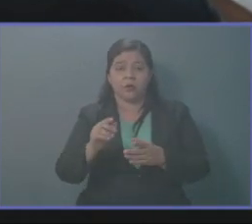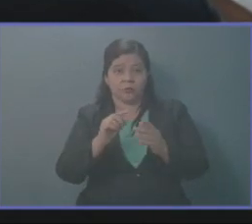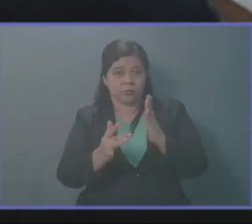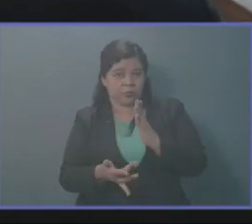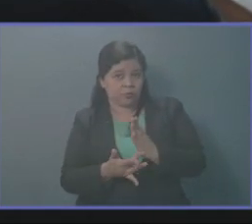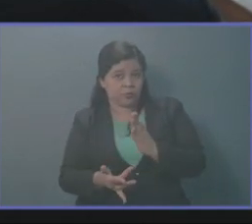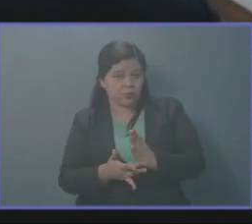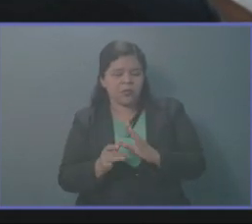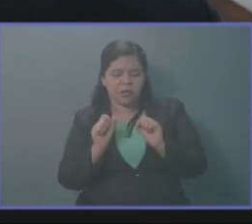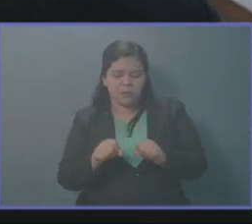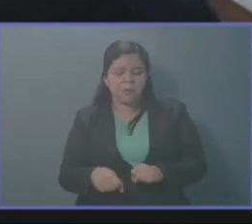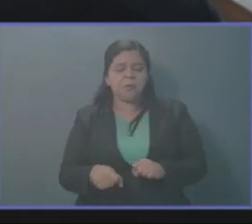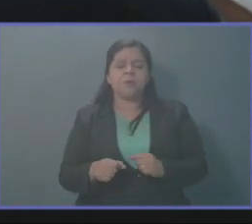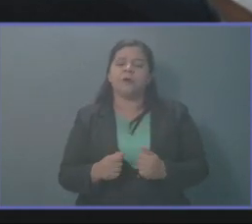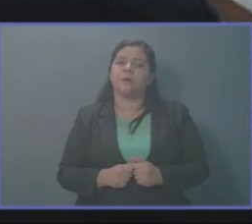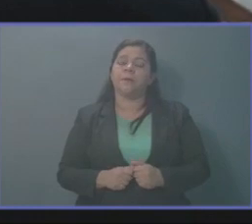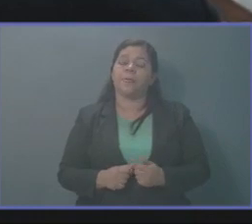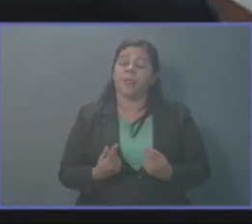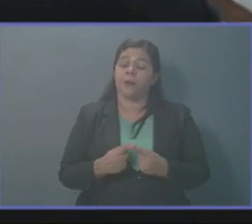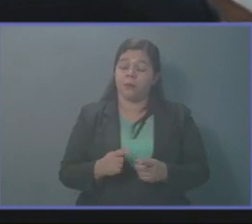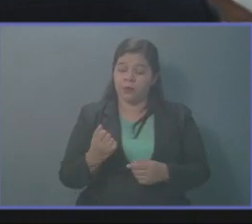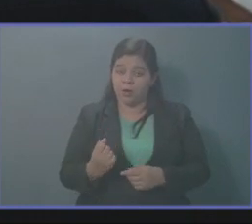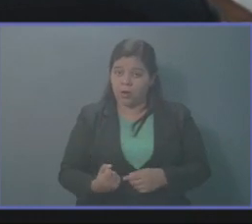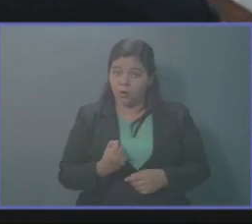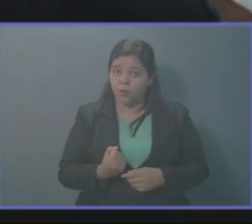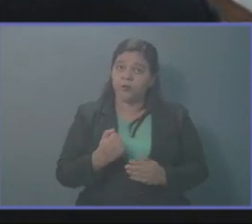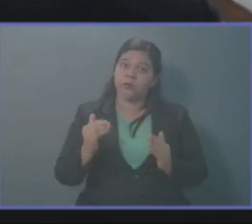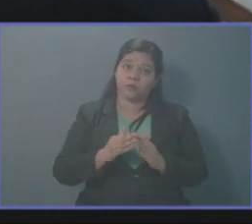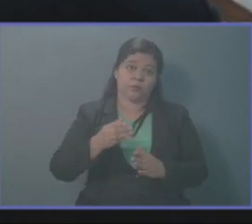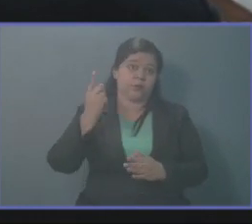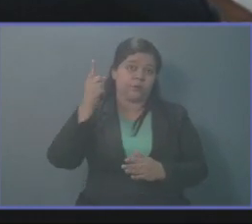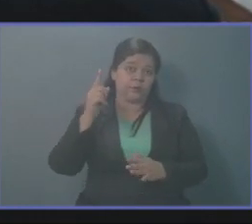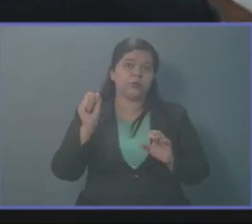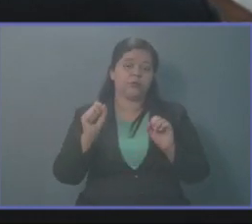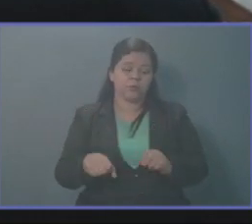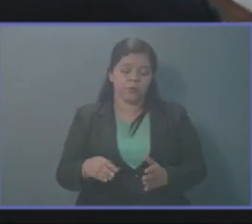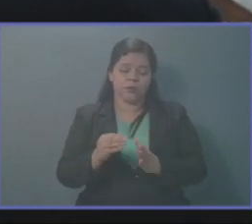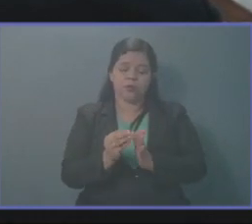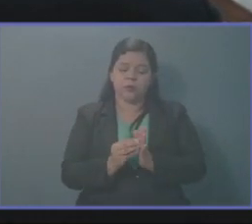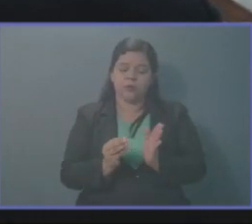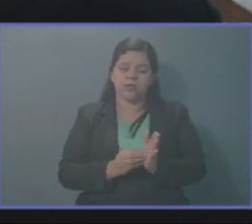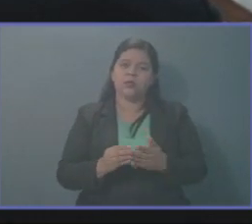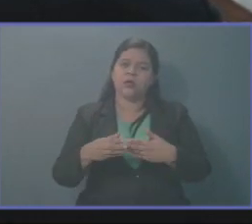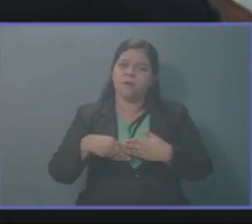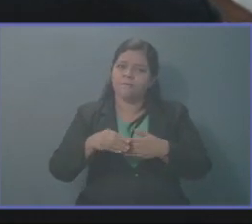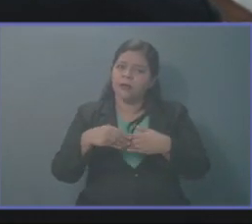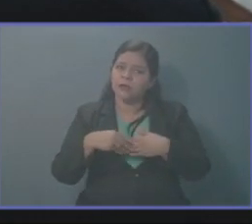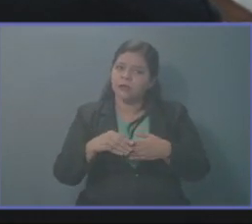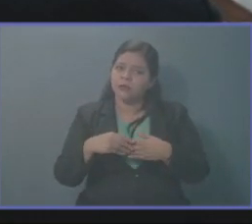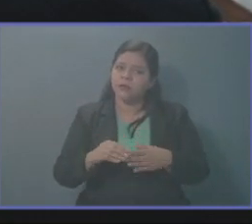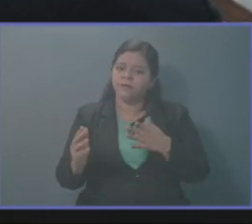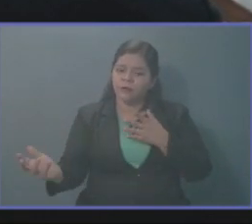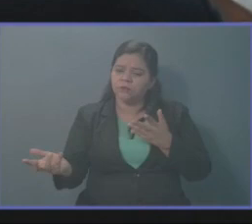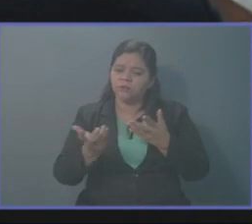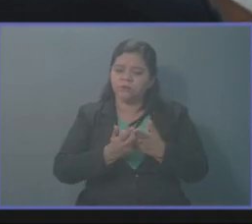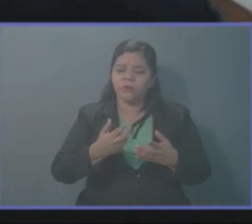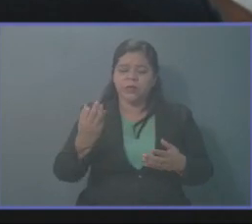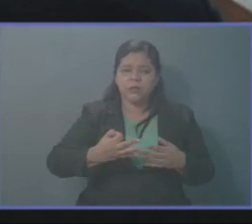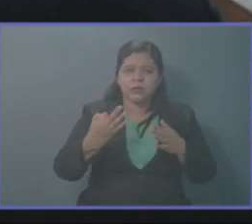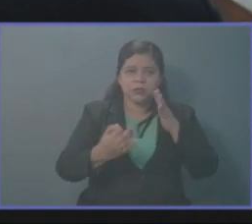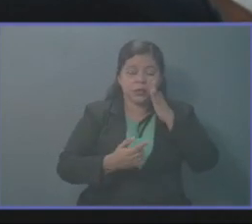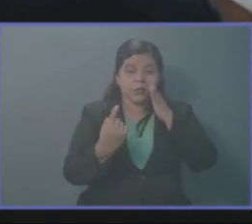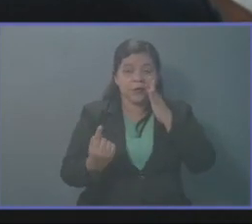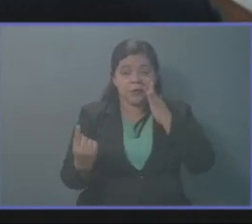dotación de recursos tecnológicos para estudiantes y docentes, proporcionar contenidos educativos flexibles acordes a las necesidades de los